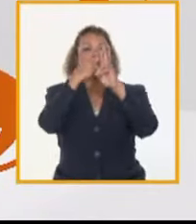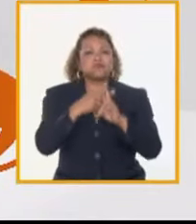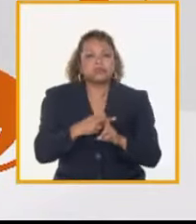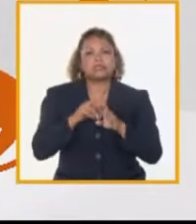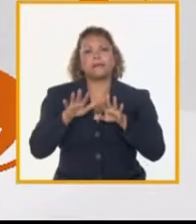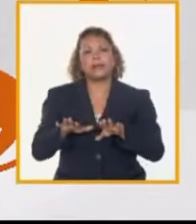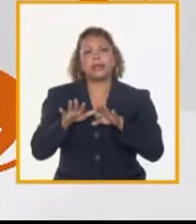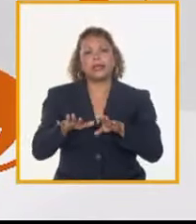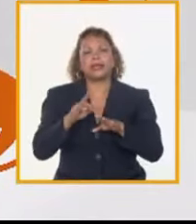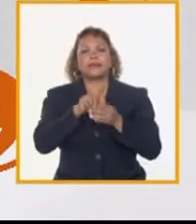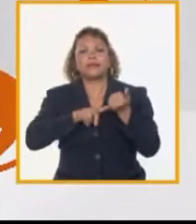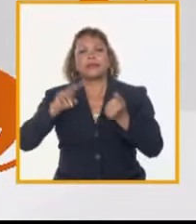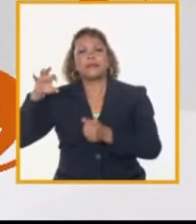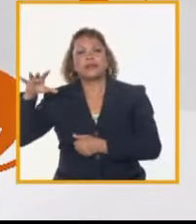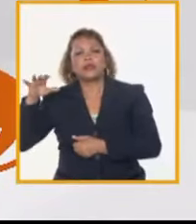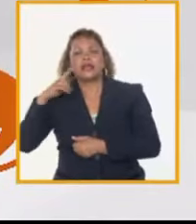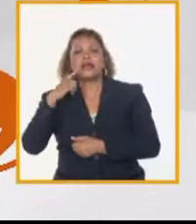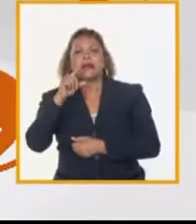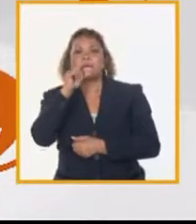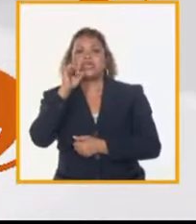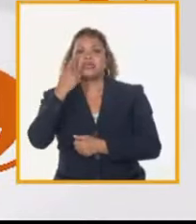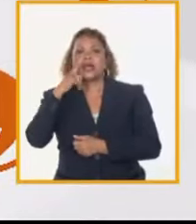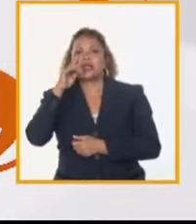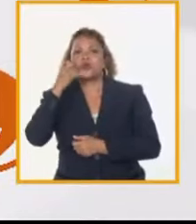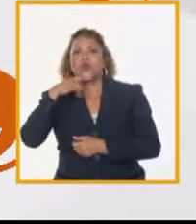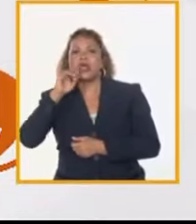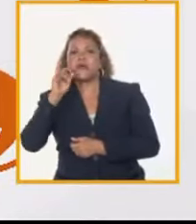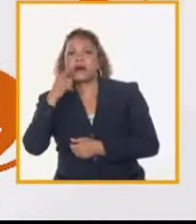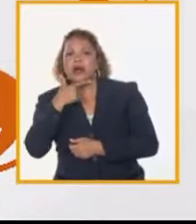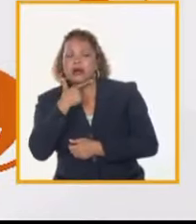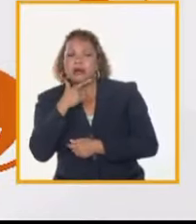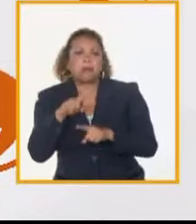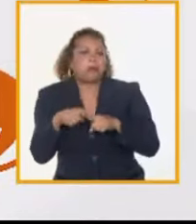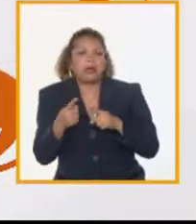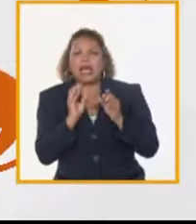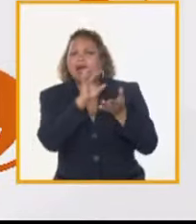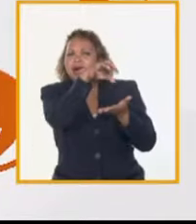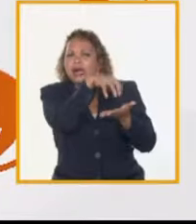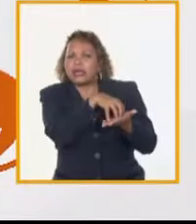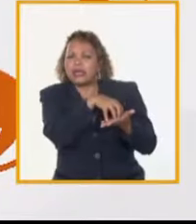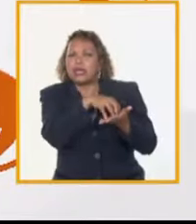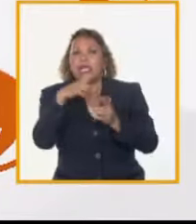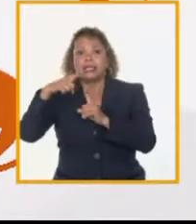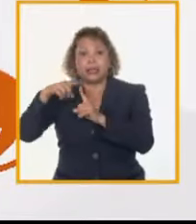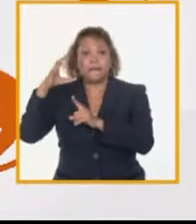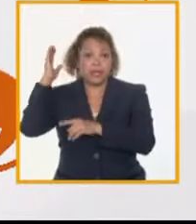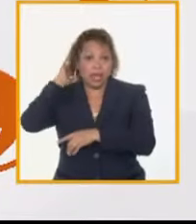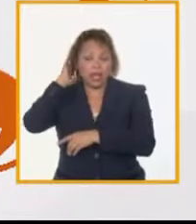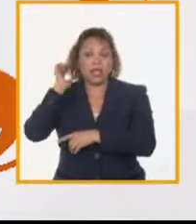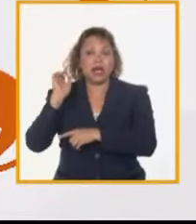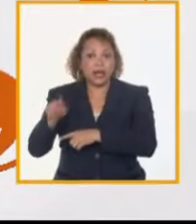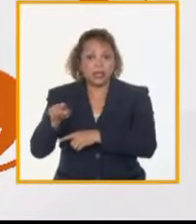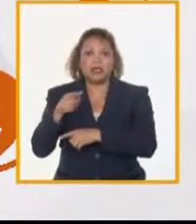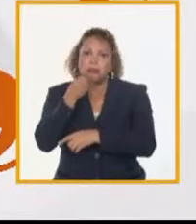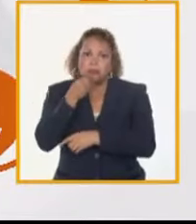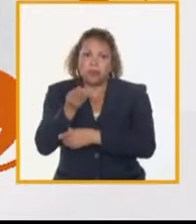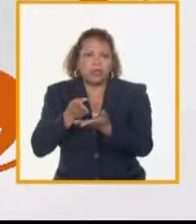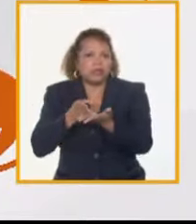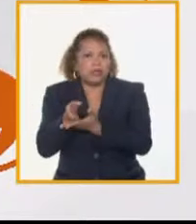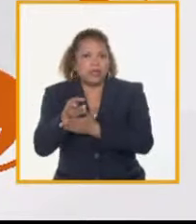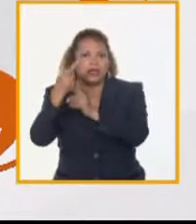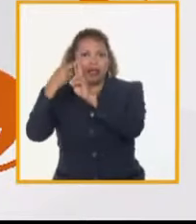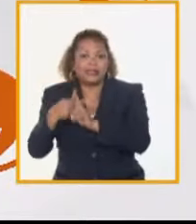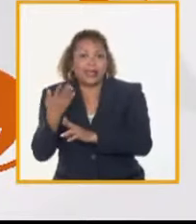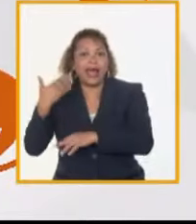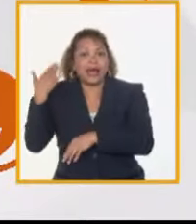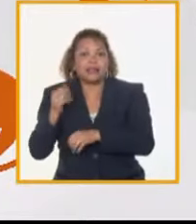la provincia de Pinar del Río está en Villanueva, teniendo tanto espacio en la terminal de ómnibus para que esta lista de espera se mantenga allí como era antes de